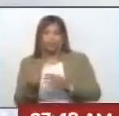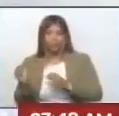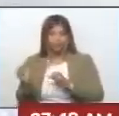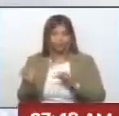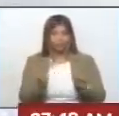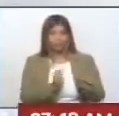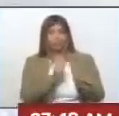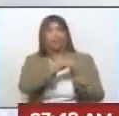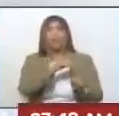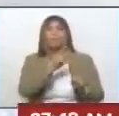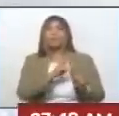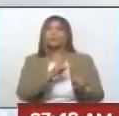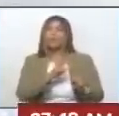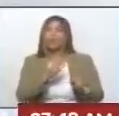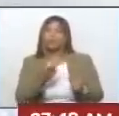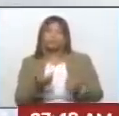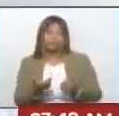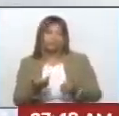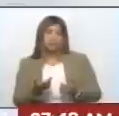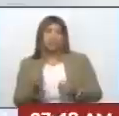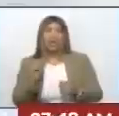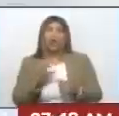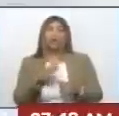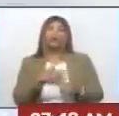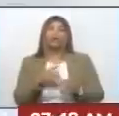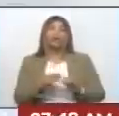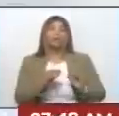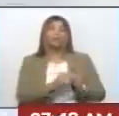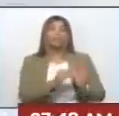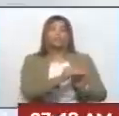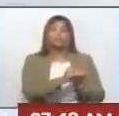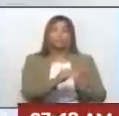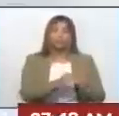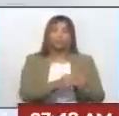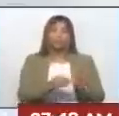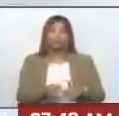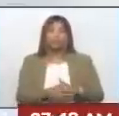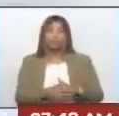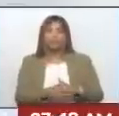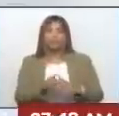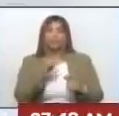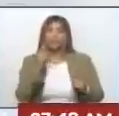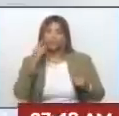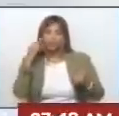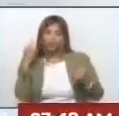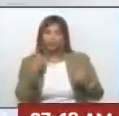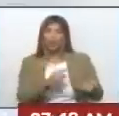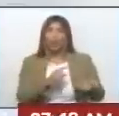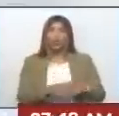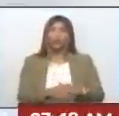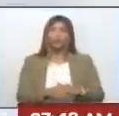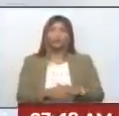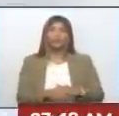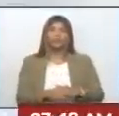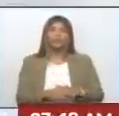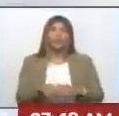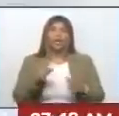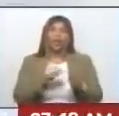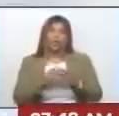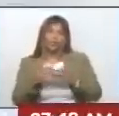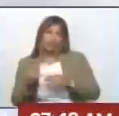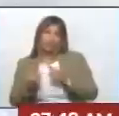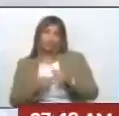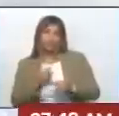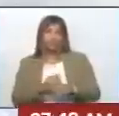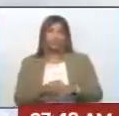momento se le buscó colocar prácticamente en soledad frente a la comunidad